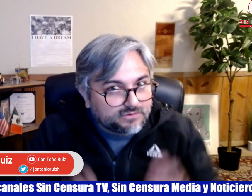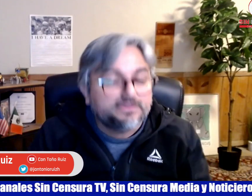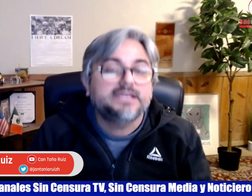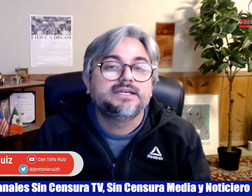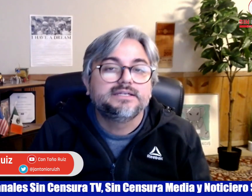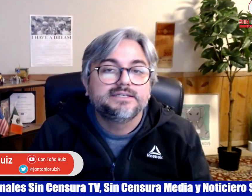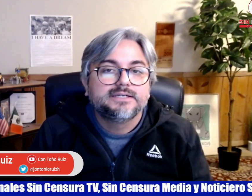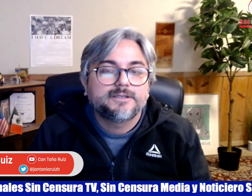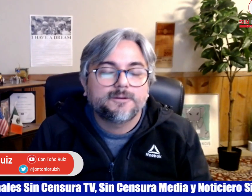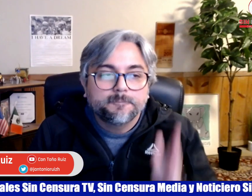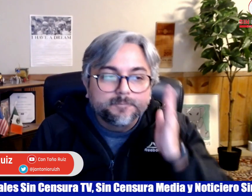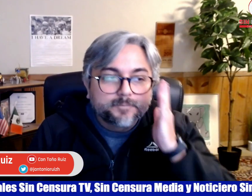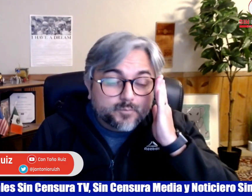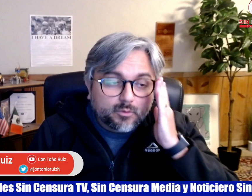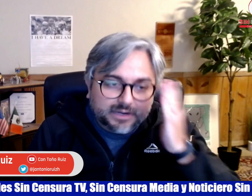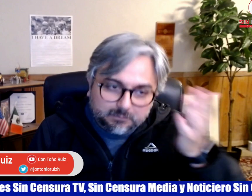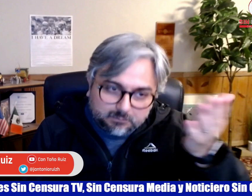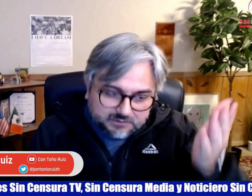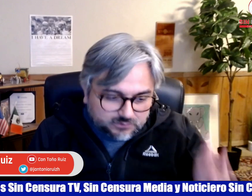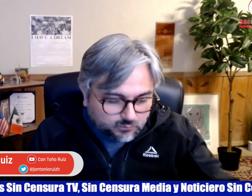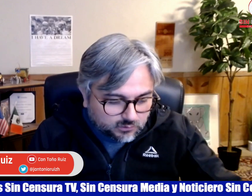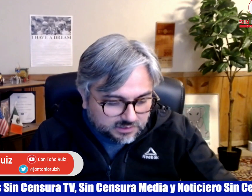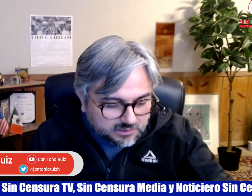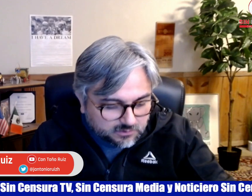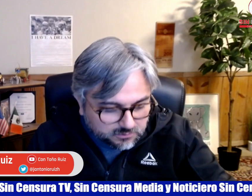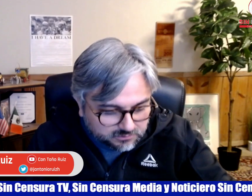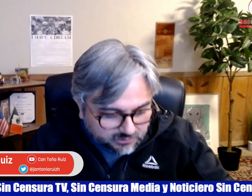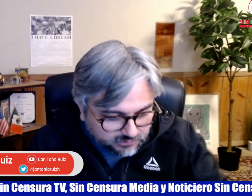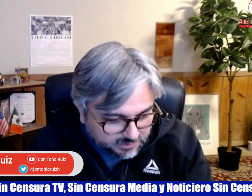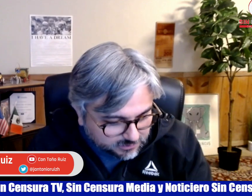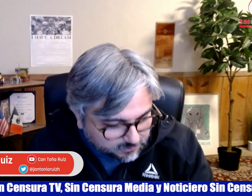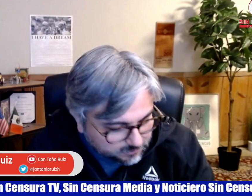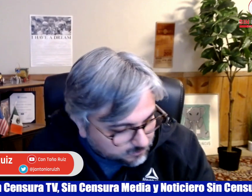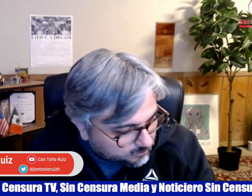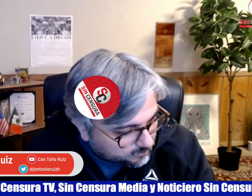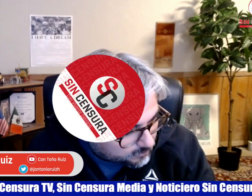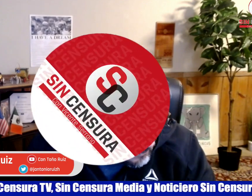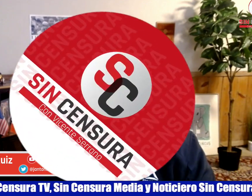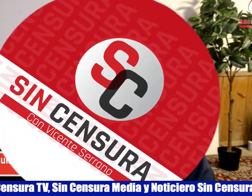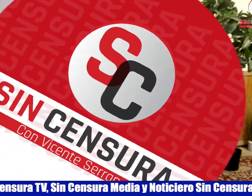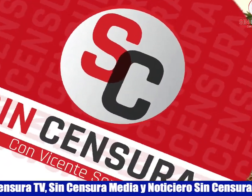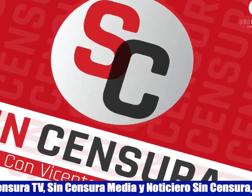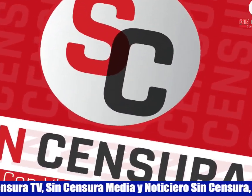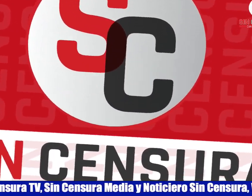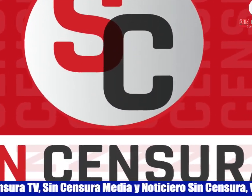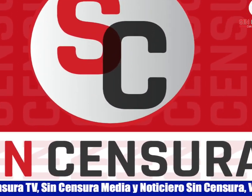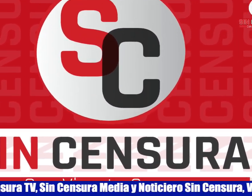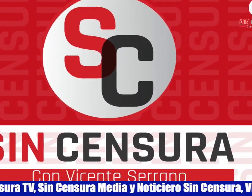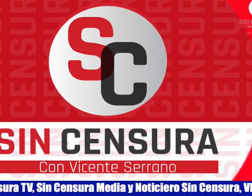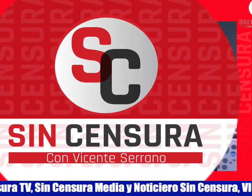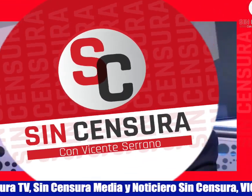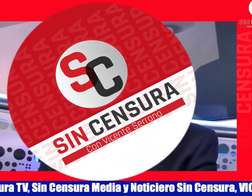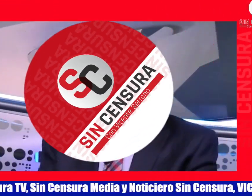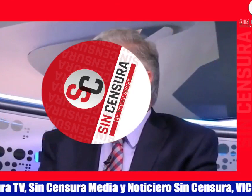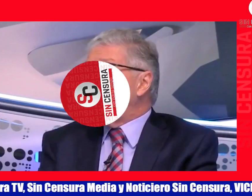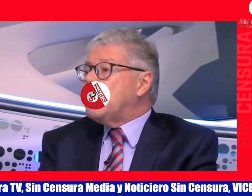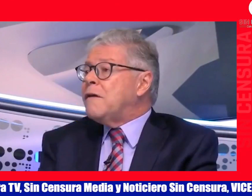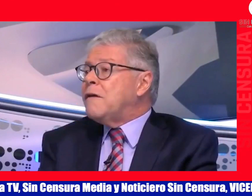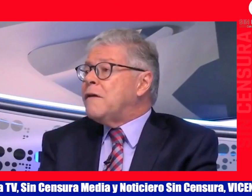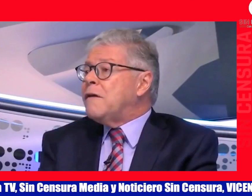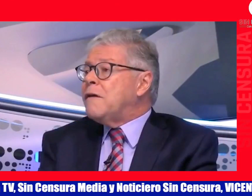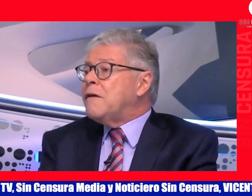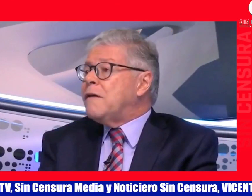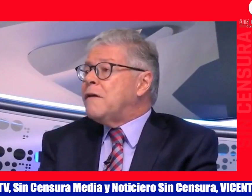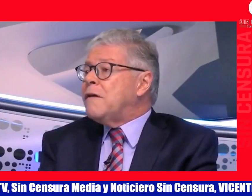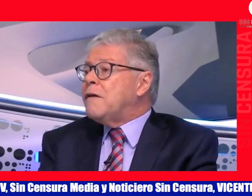periodista pues esto fue lo que dijo Sergio Sarmiento hasta este momento